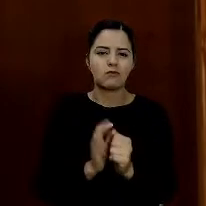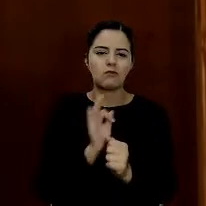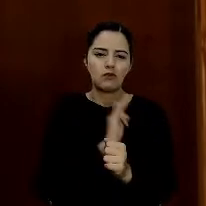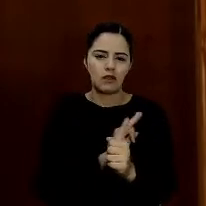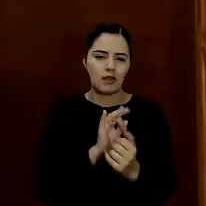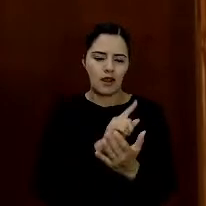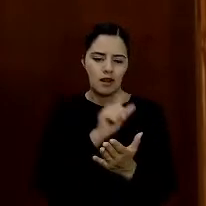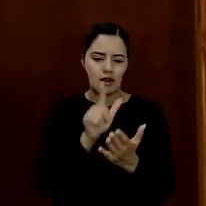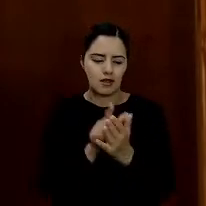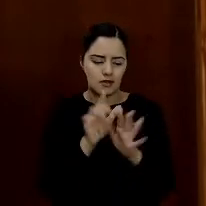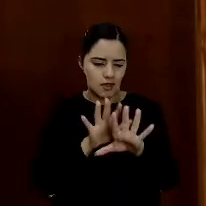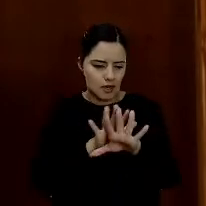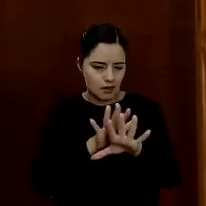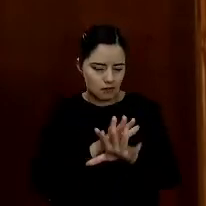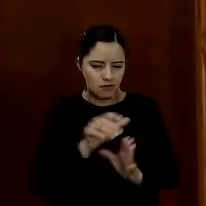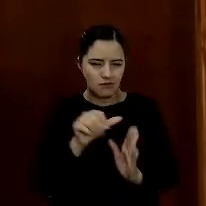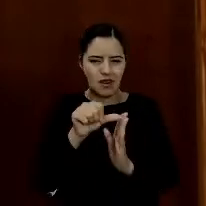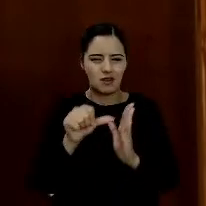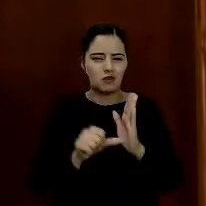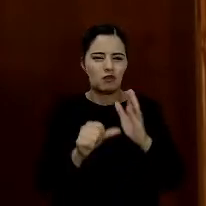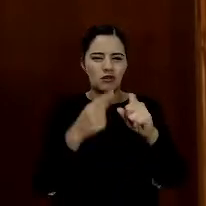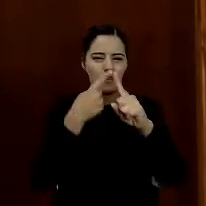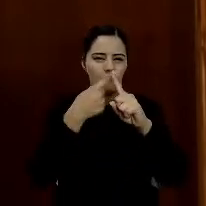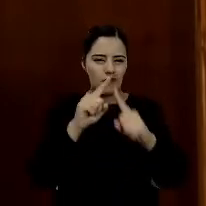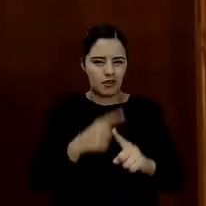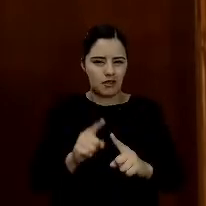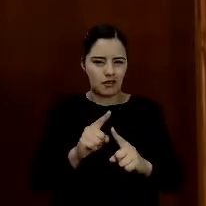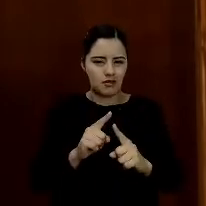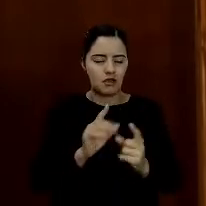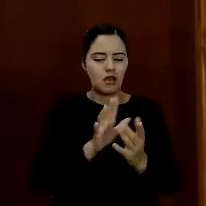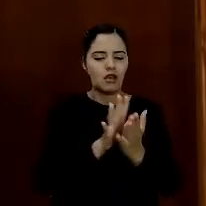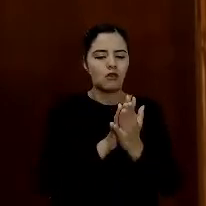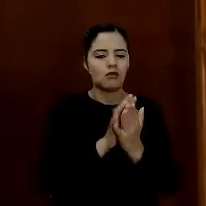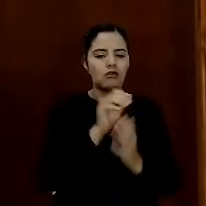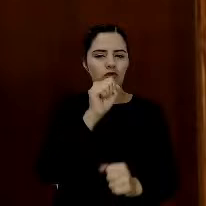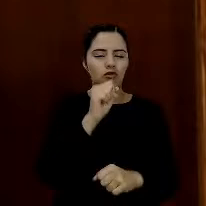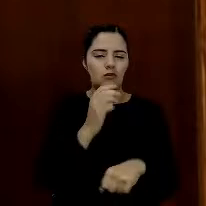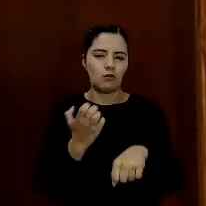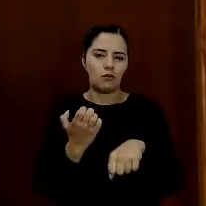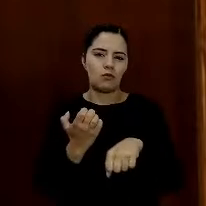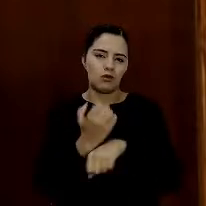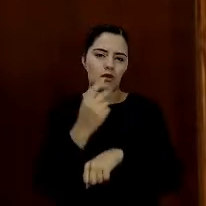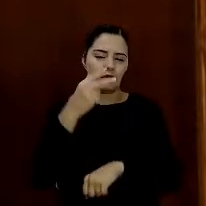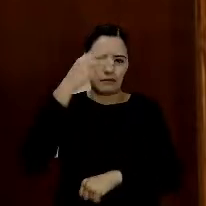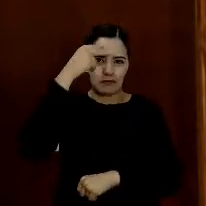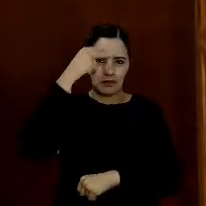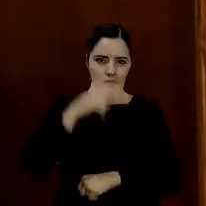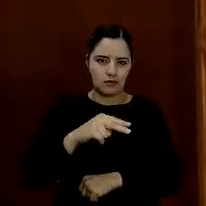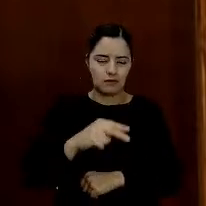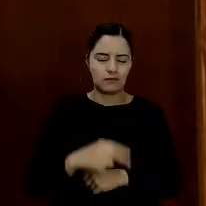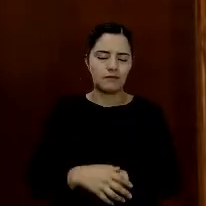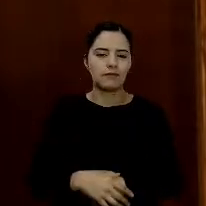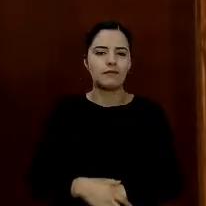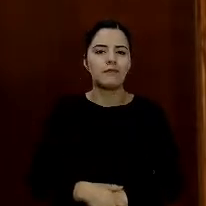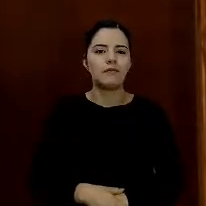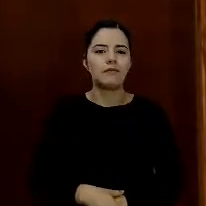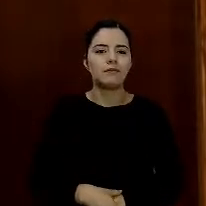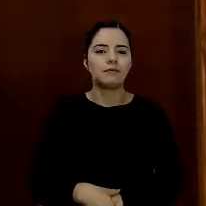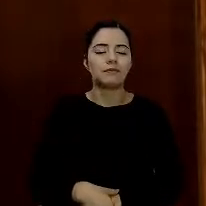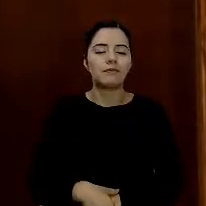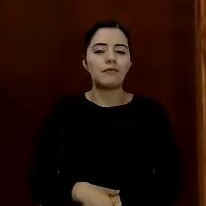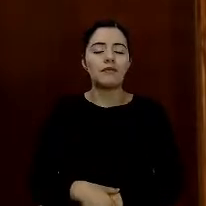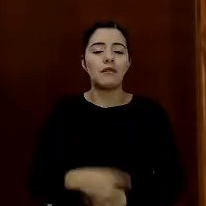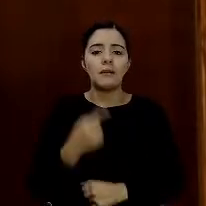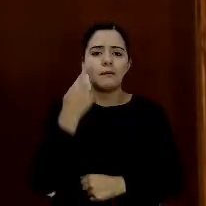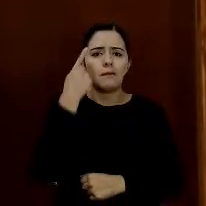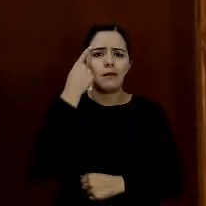reforma de diversos artículos de nuestra Constitución Política del Estado Libre y Soberano de México